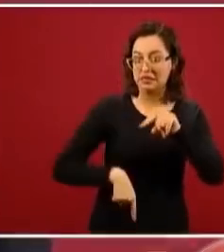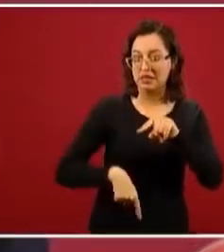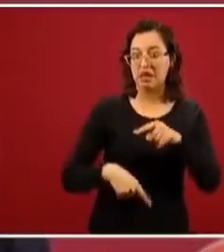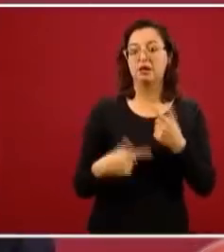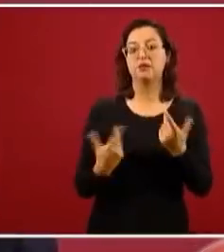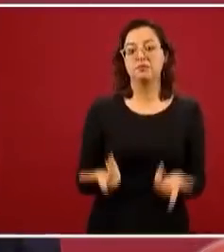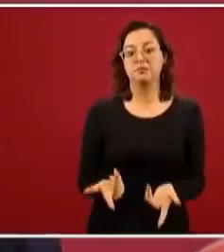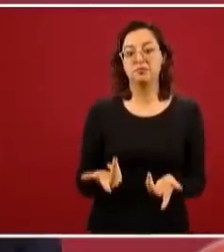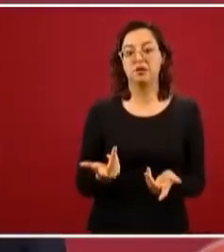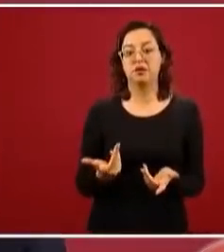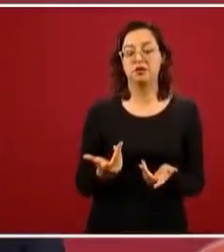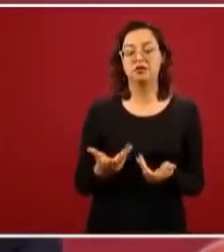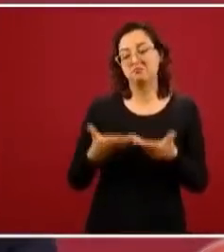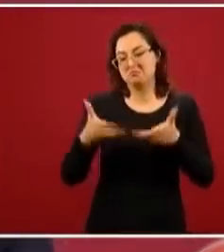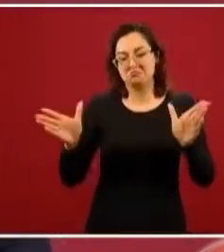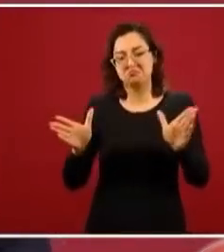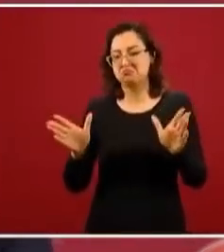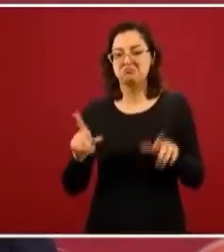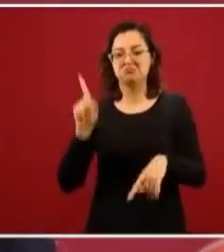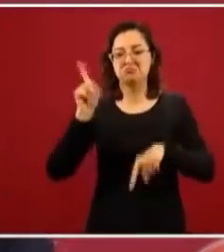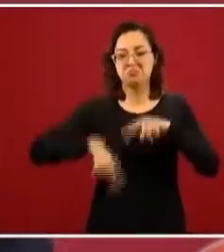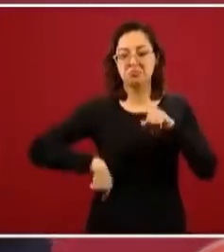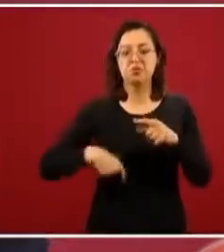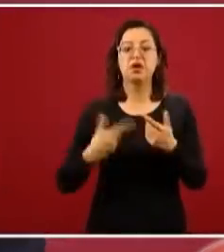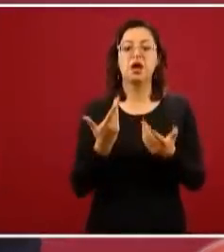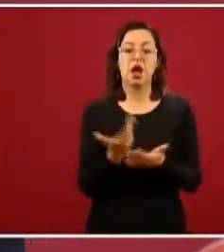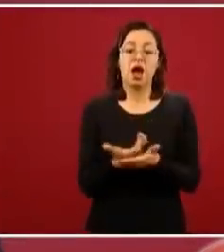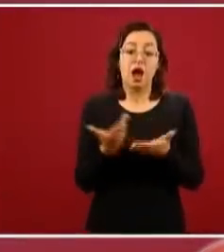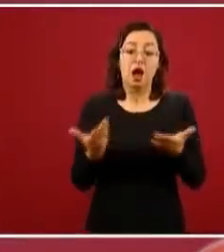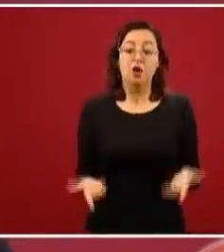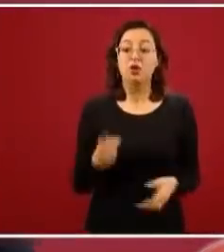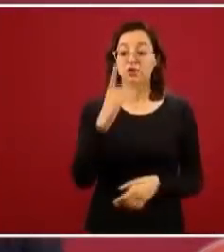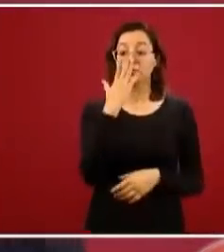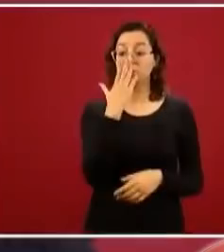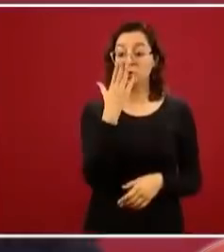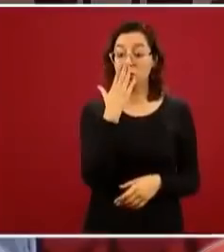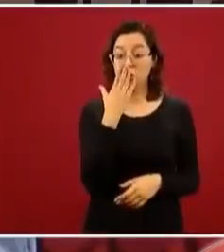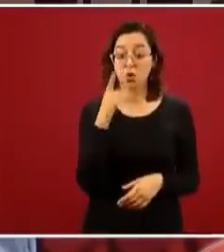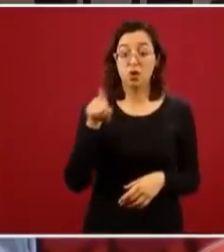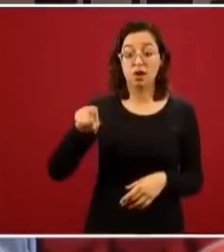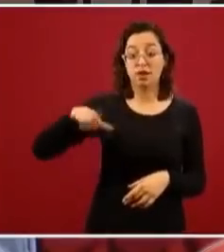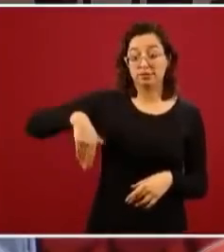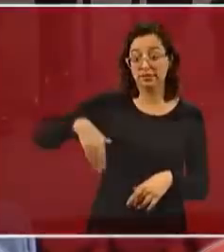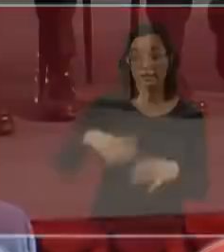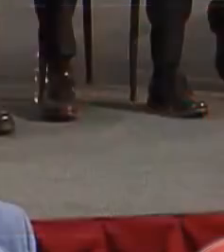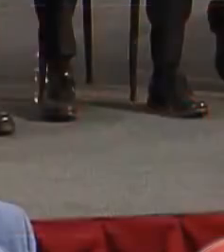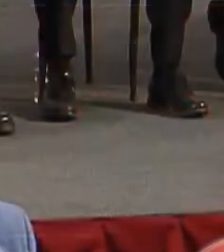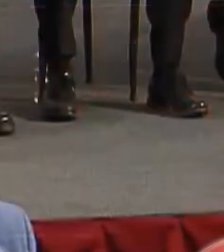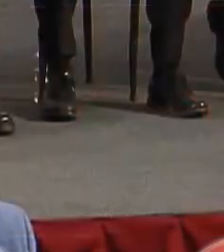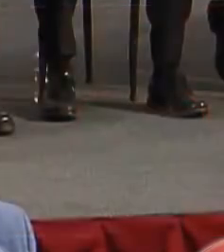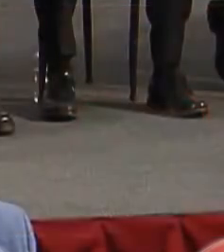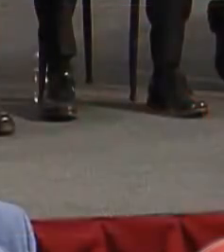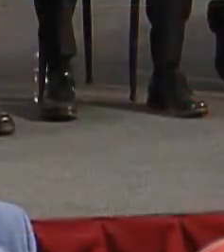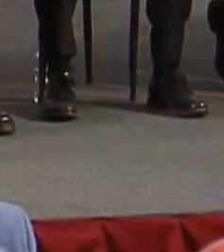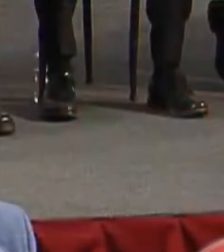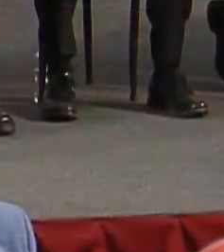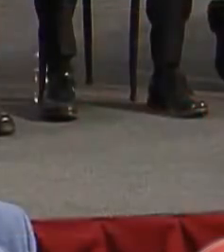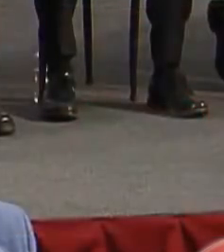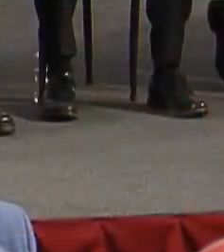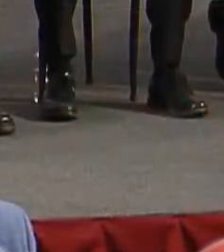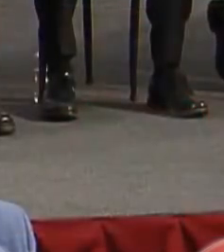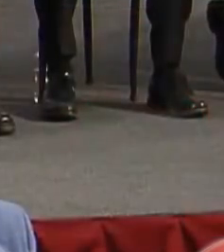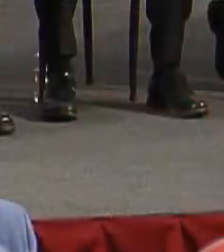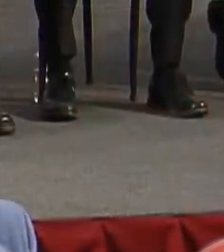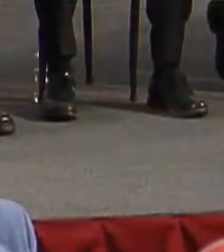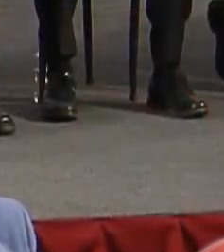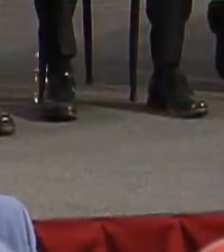para población abierta. Ahora, sin duda, en el caso de Sonora, como lo ha mencionado el subsecretario López-Gatell, y en muchas partes del país, sí